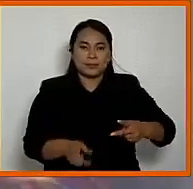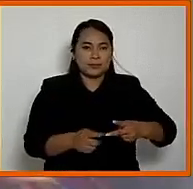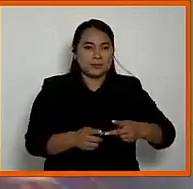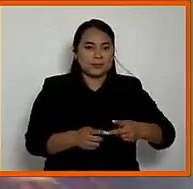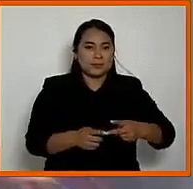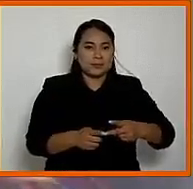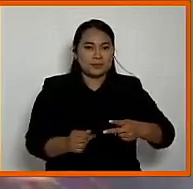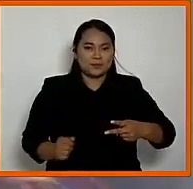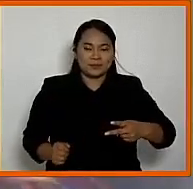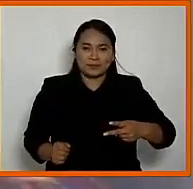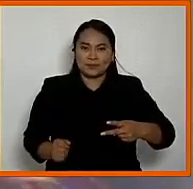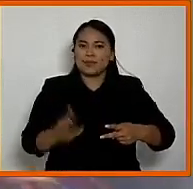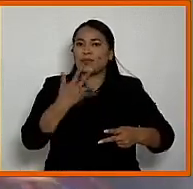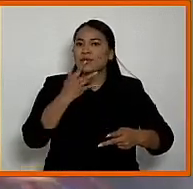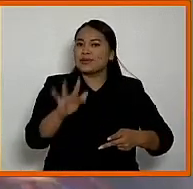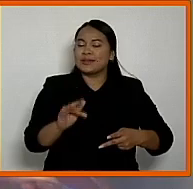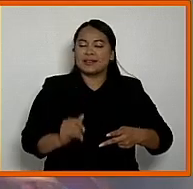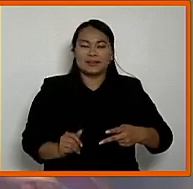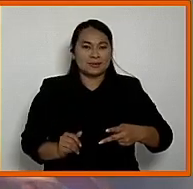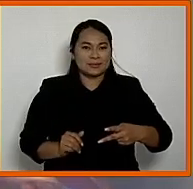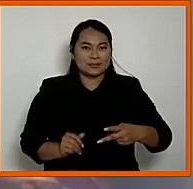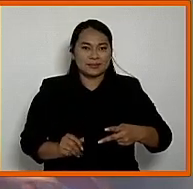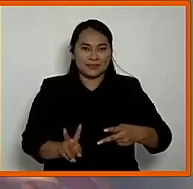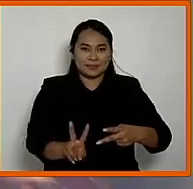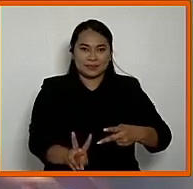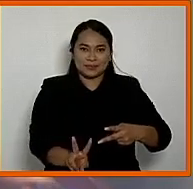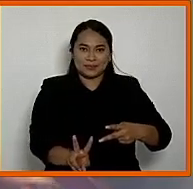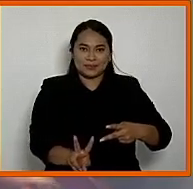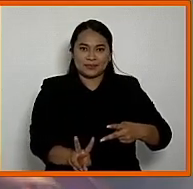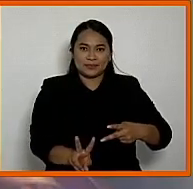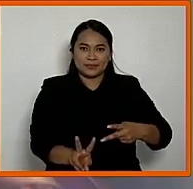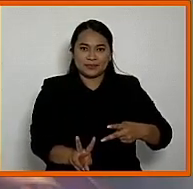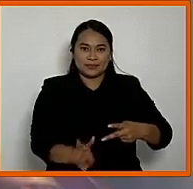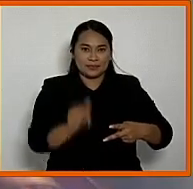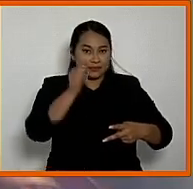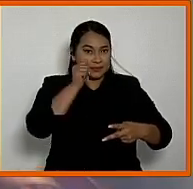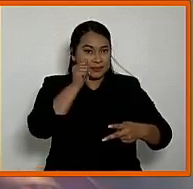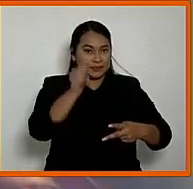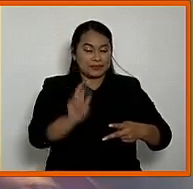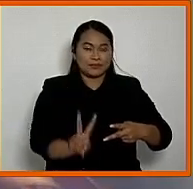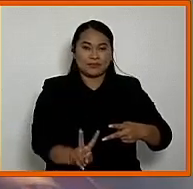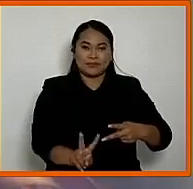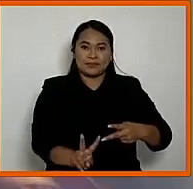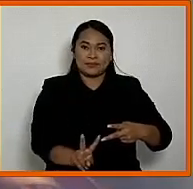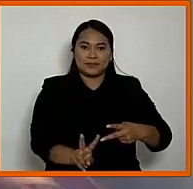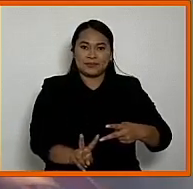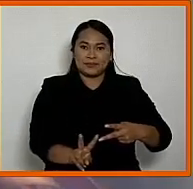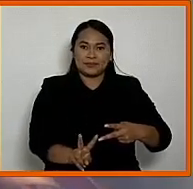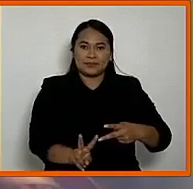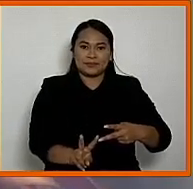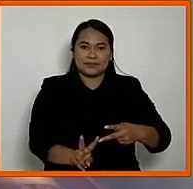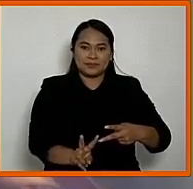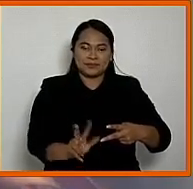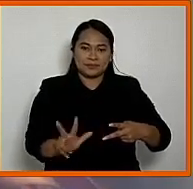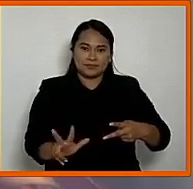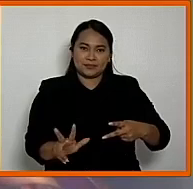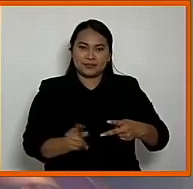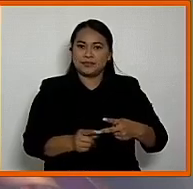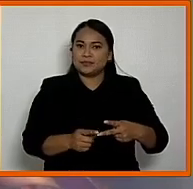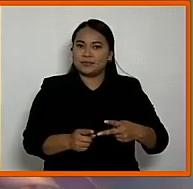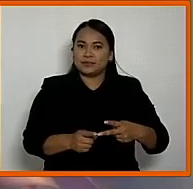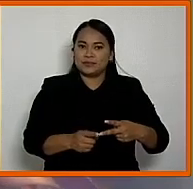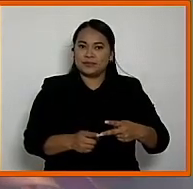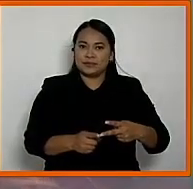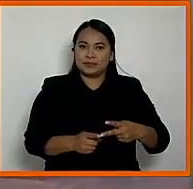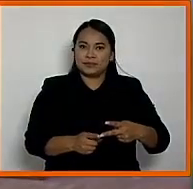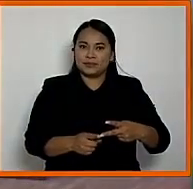primer dígito. Suerte. Este es el 2. Nuestro segundo dígito, atentos. Este es el 3. Con mucho gusto te